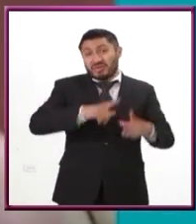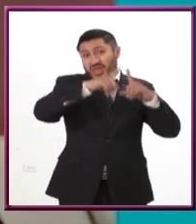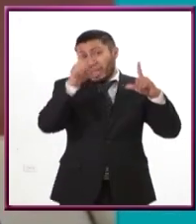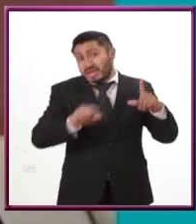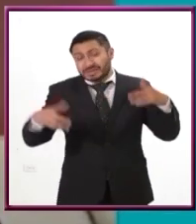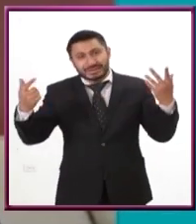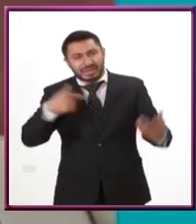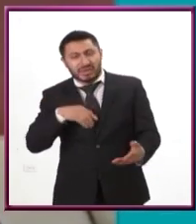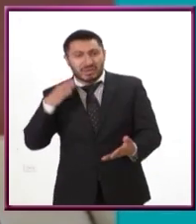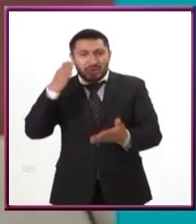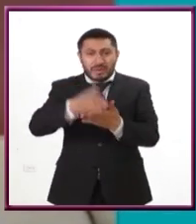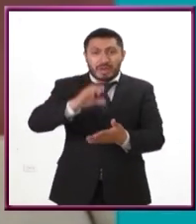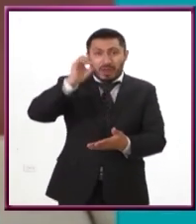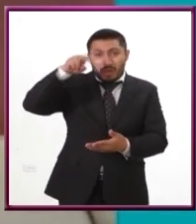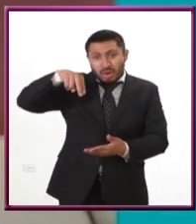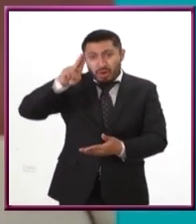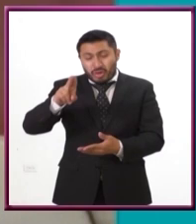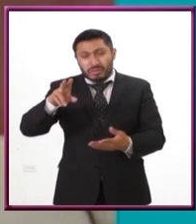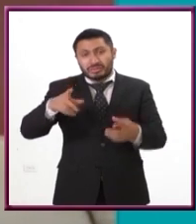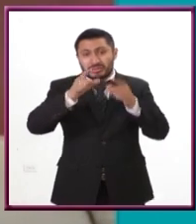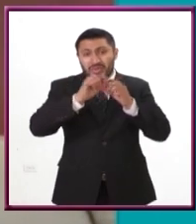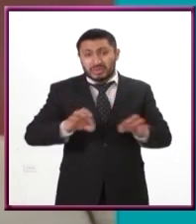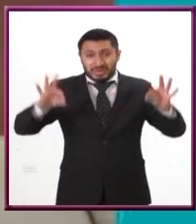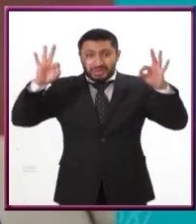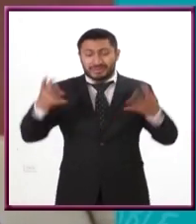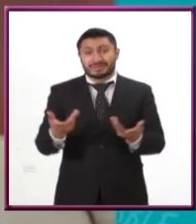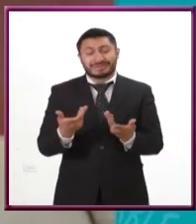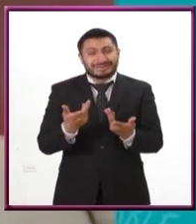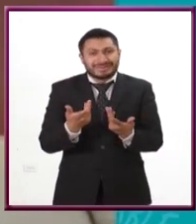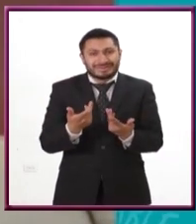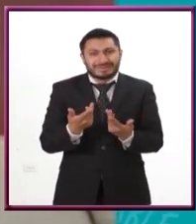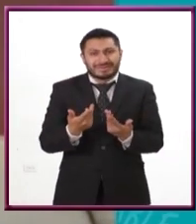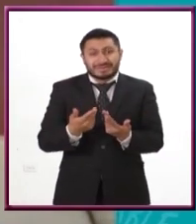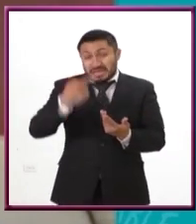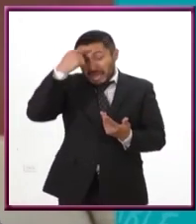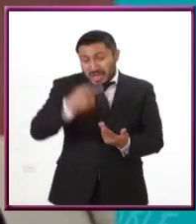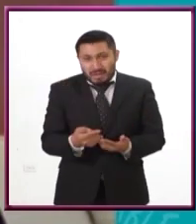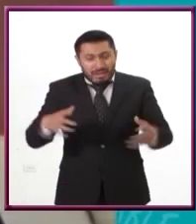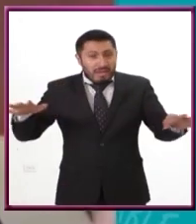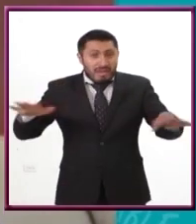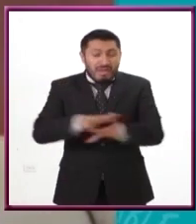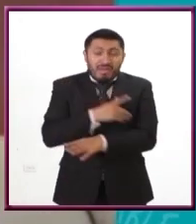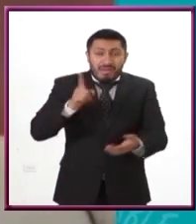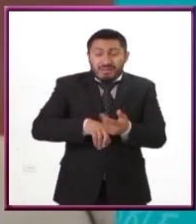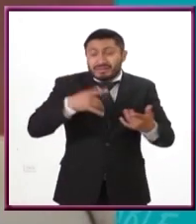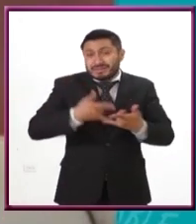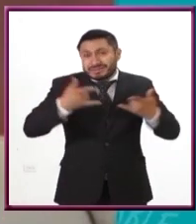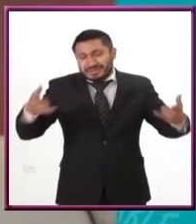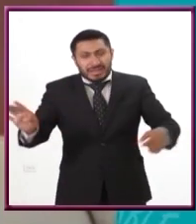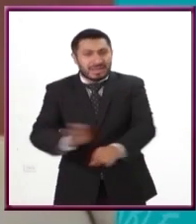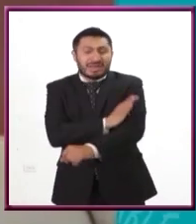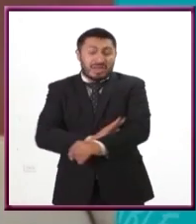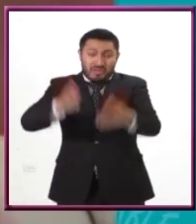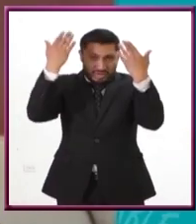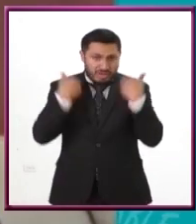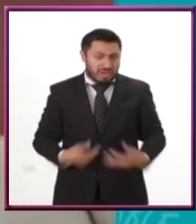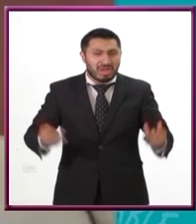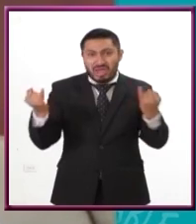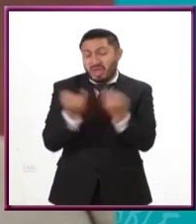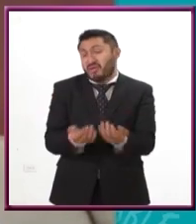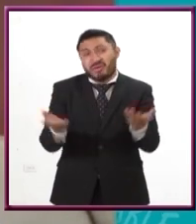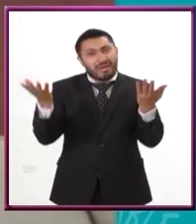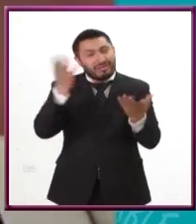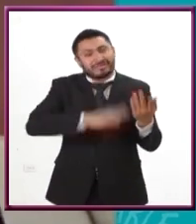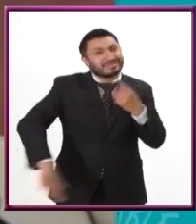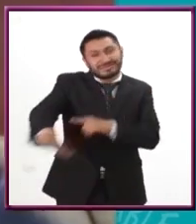y pues también llegué hasta la ONU, la Organización de las Naciones Unidas, para pues poder hacer este cambio histórico en tanto en beneficio para